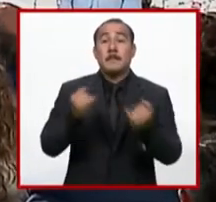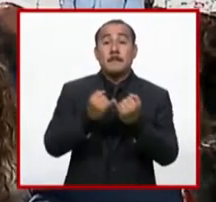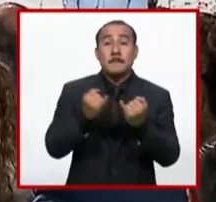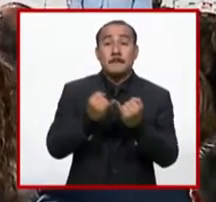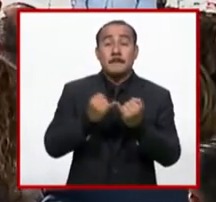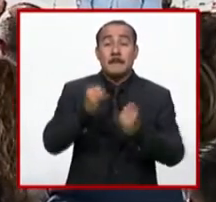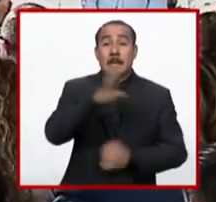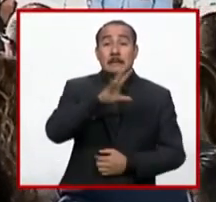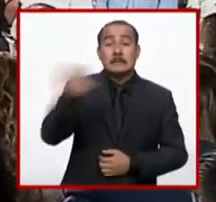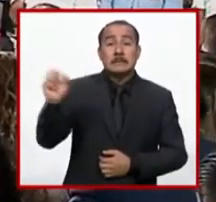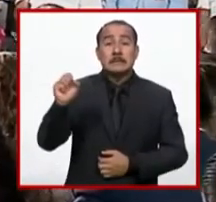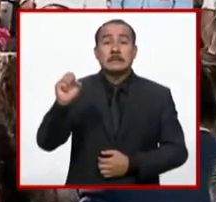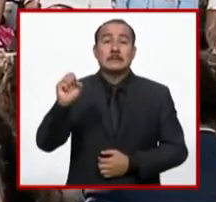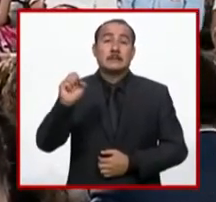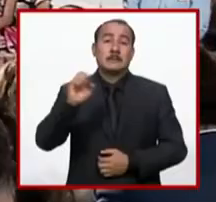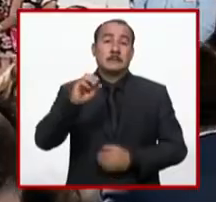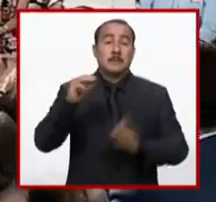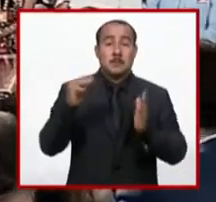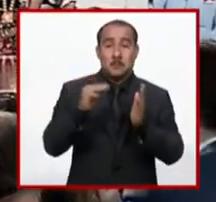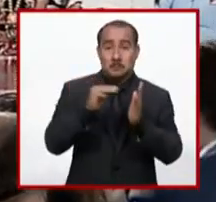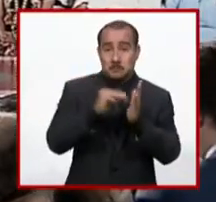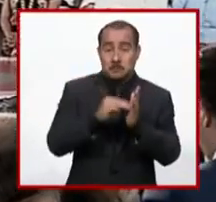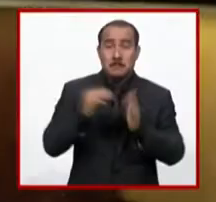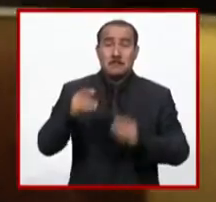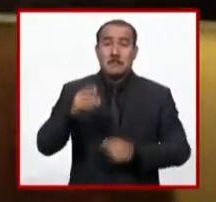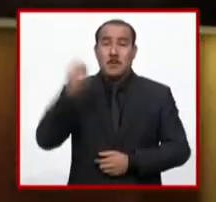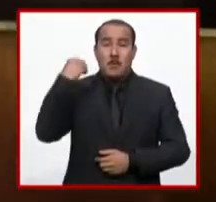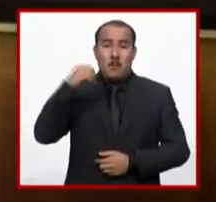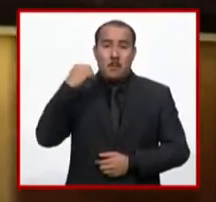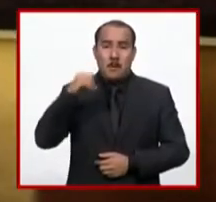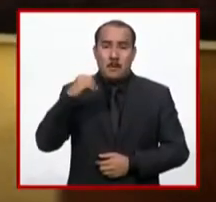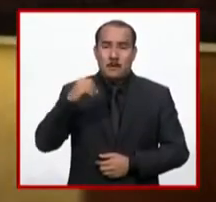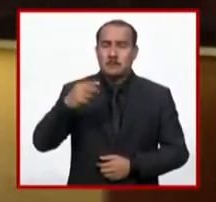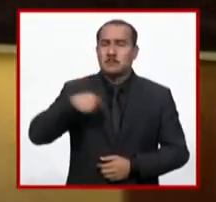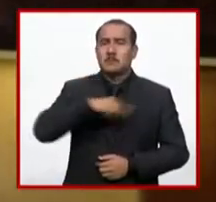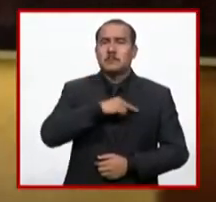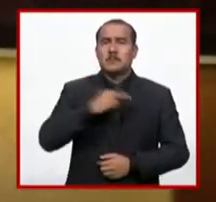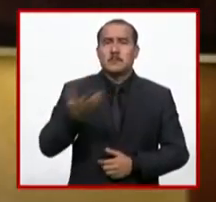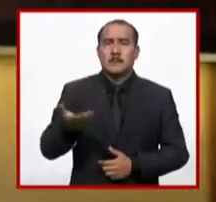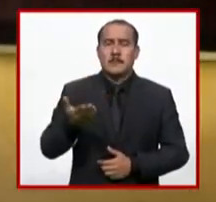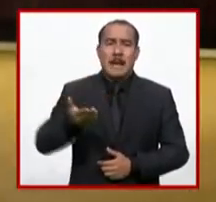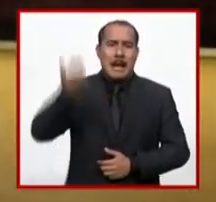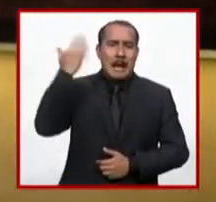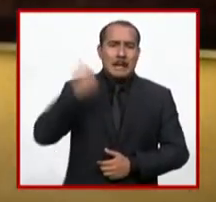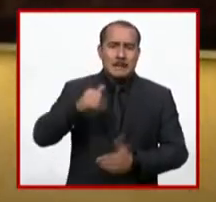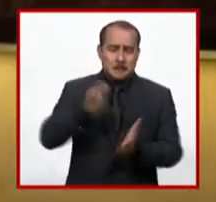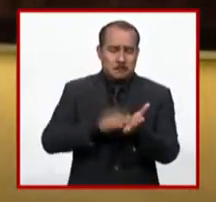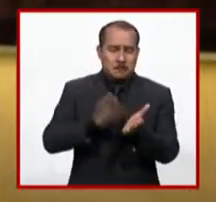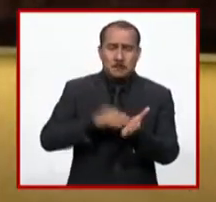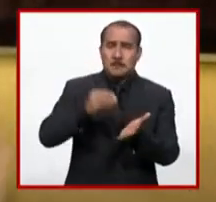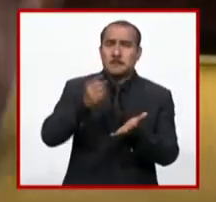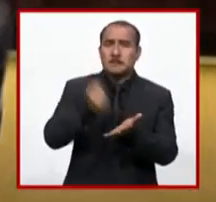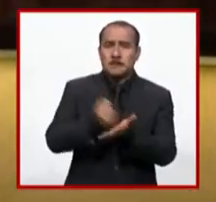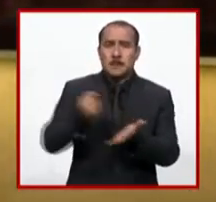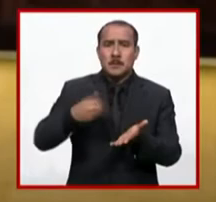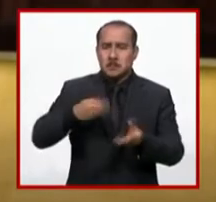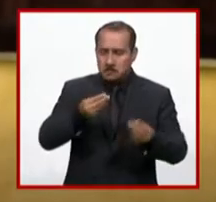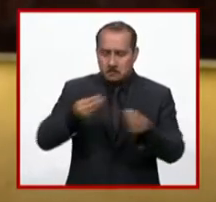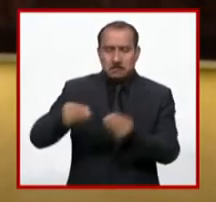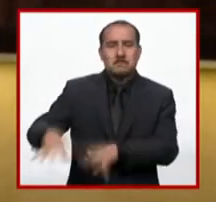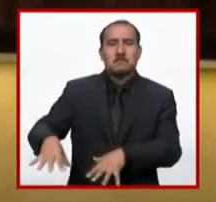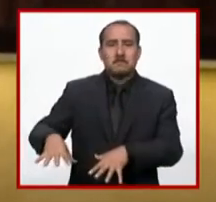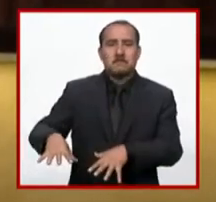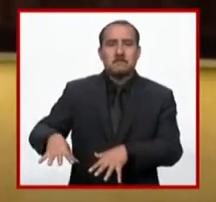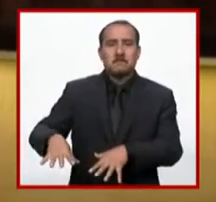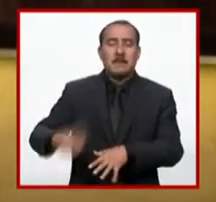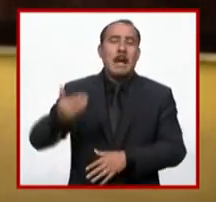500 unidades médicas en Oaxaca, perdimos la certificación al inicio de mi administración,